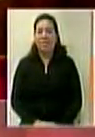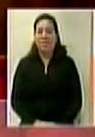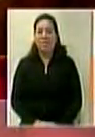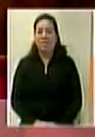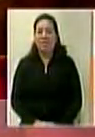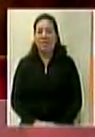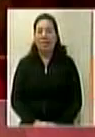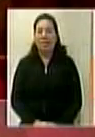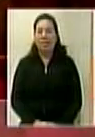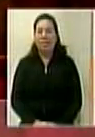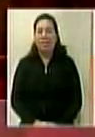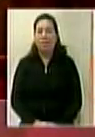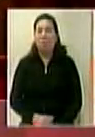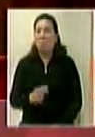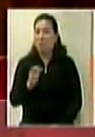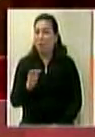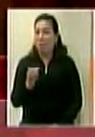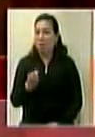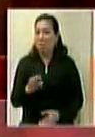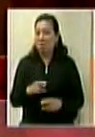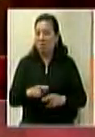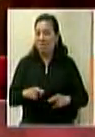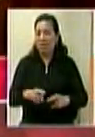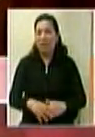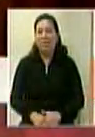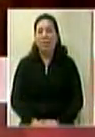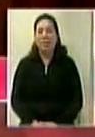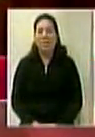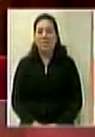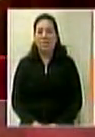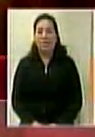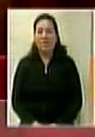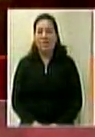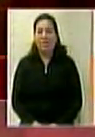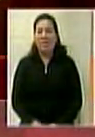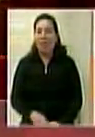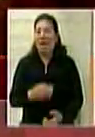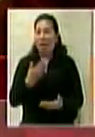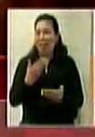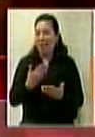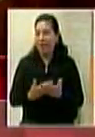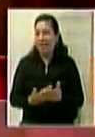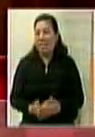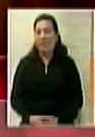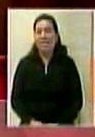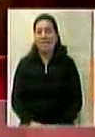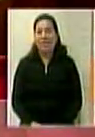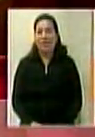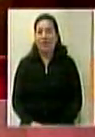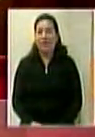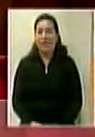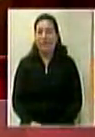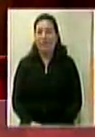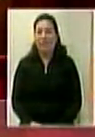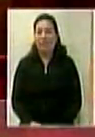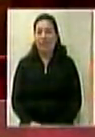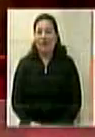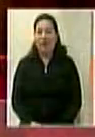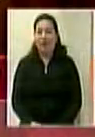señores expositores y panelistas, muy agradecidos,